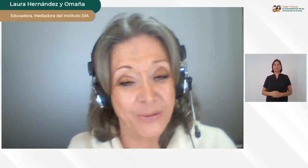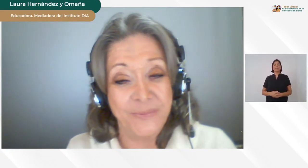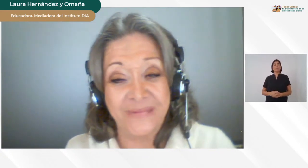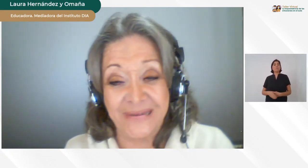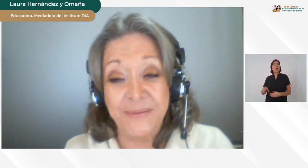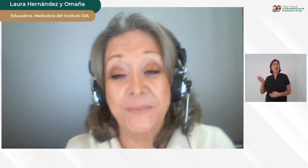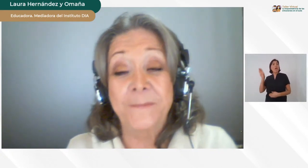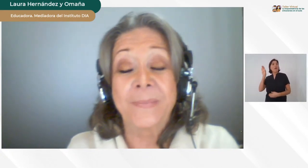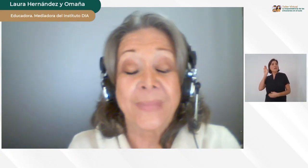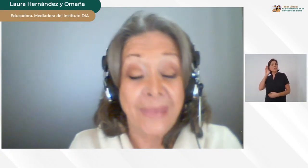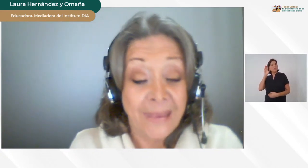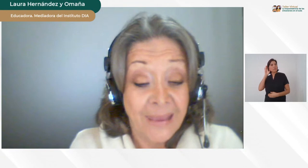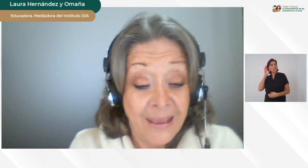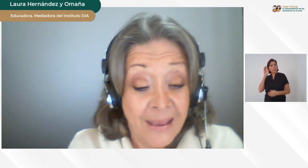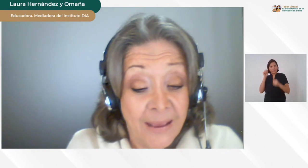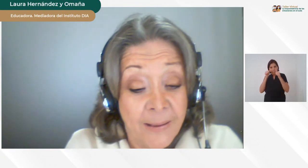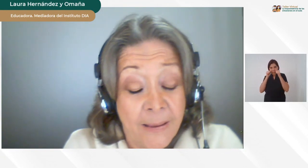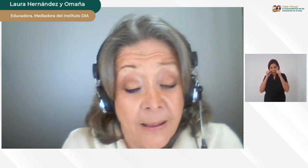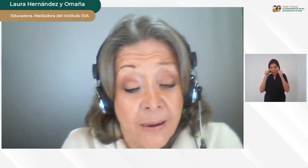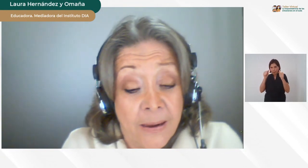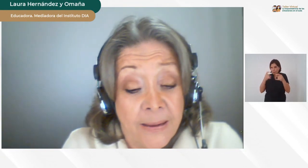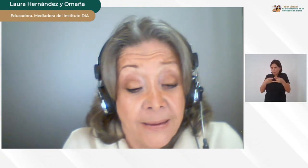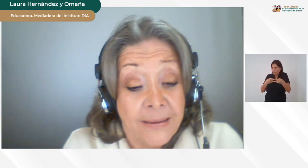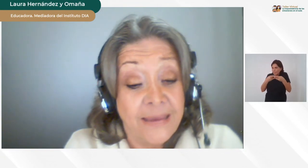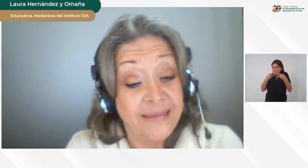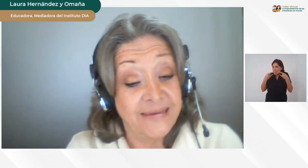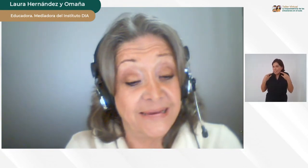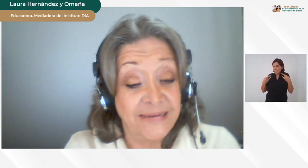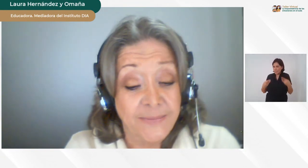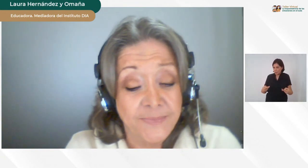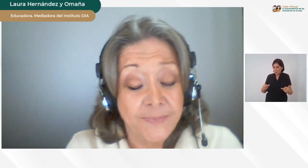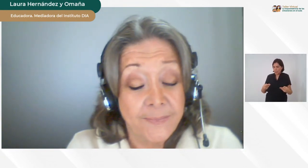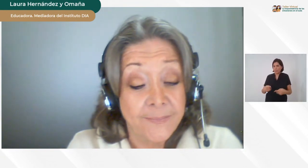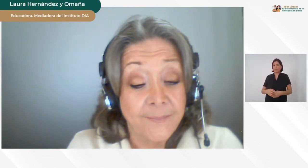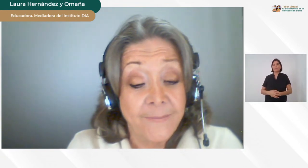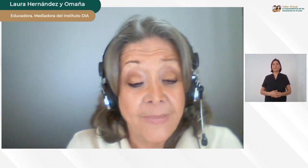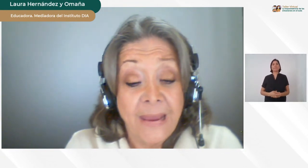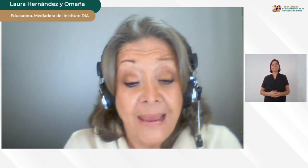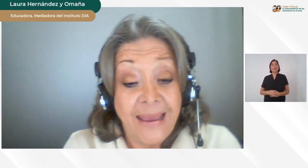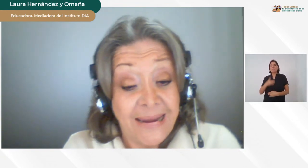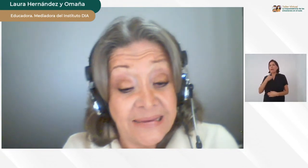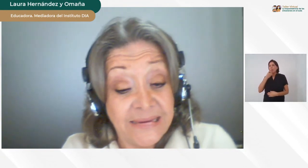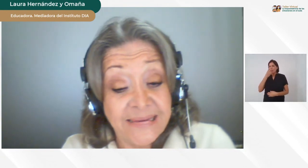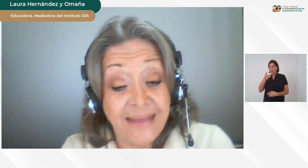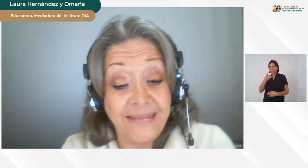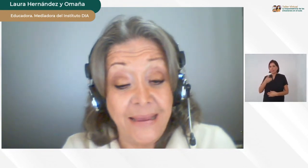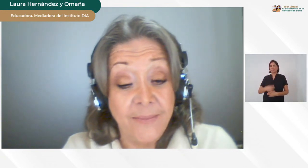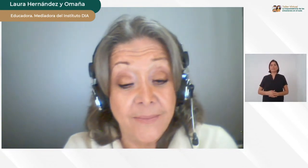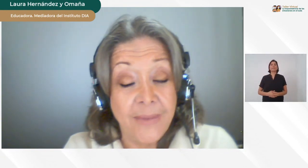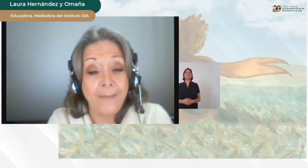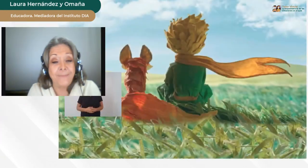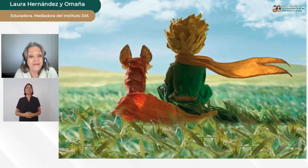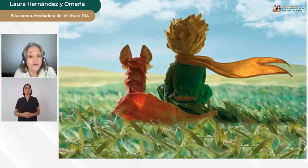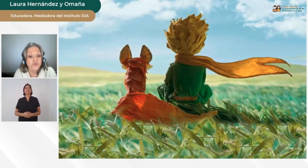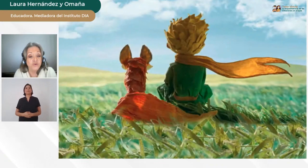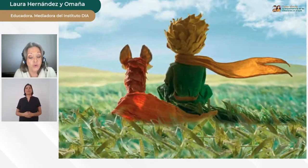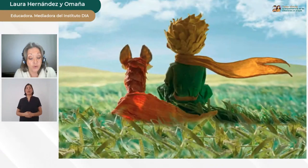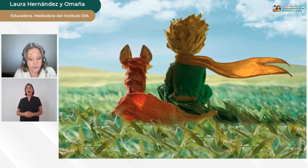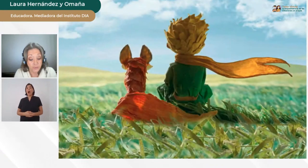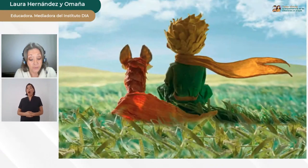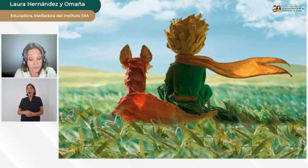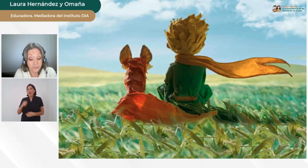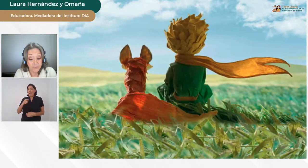cuento, ¿sí? Y dice así, En ese instante apareció un